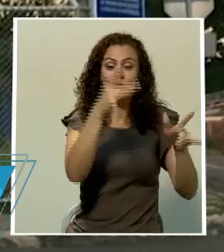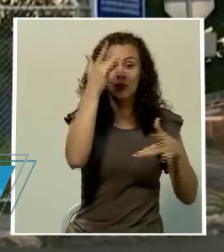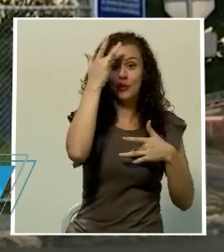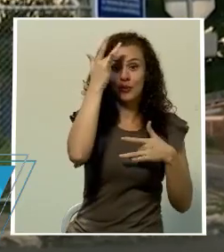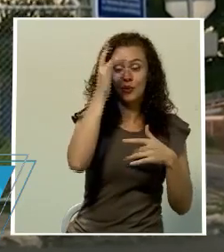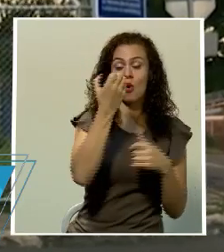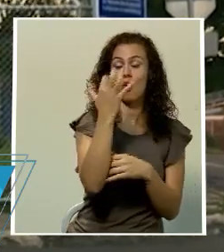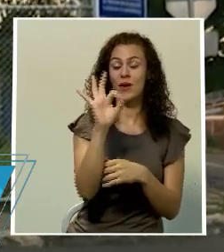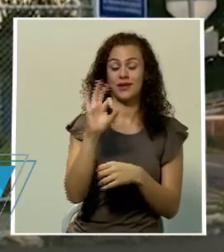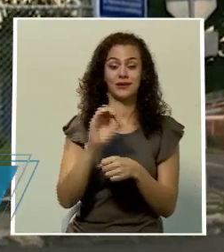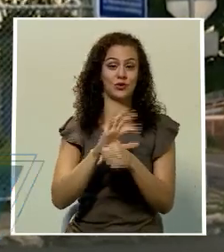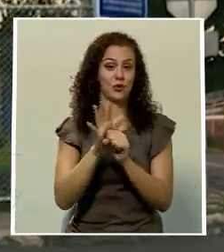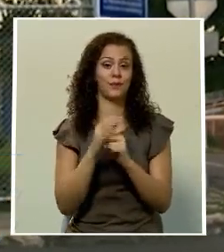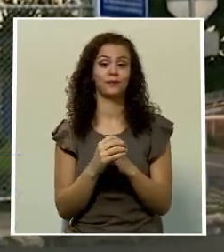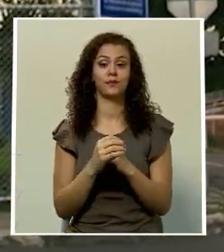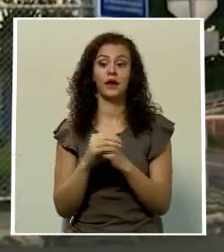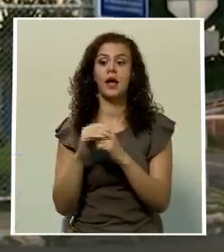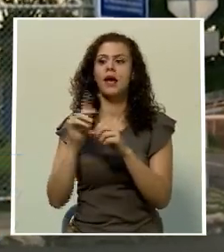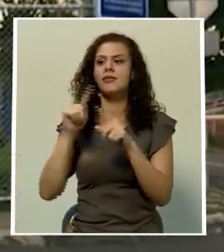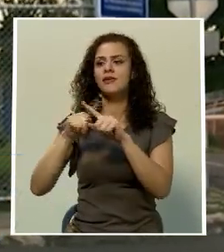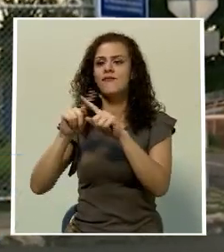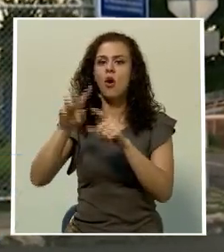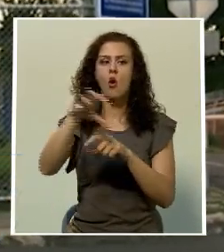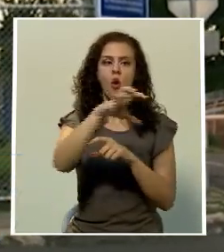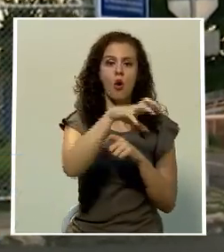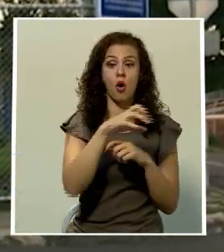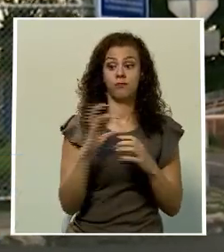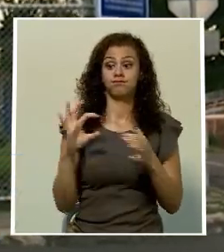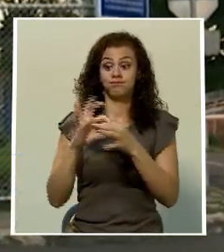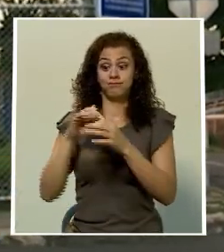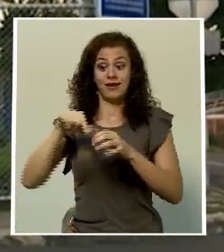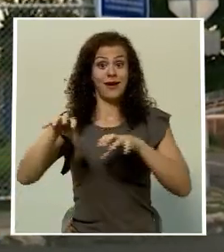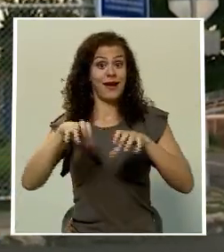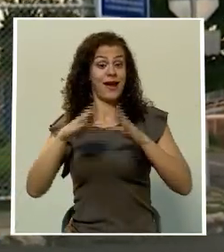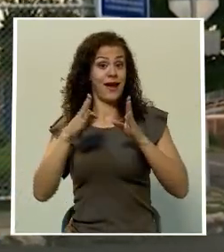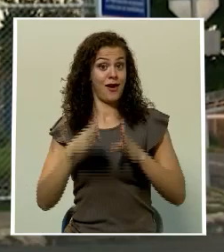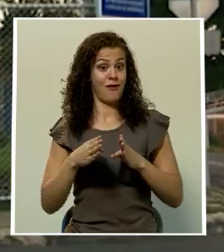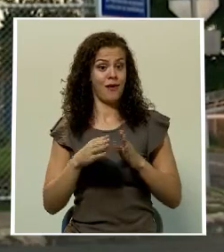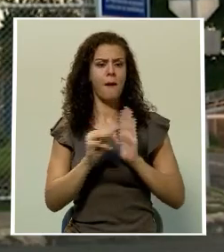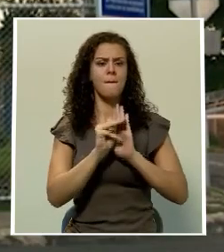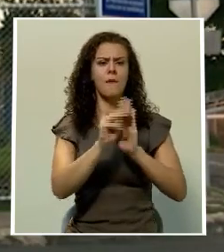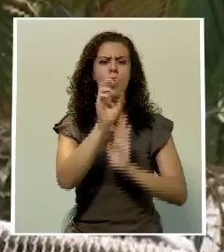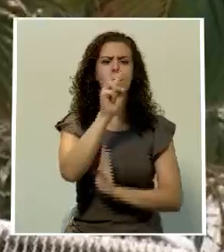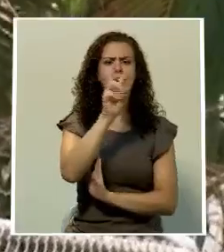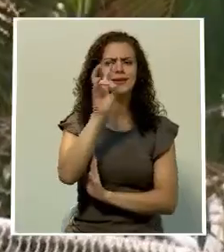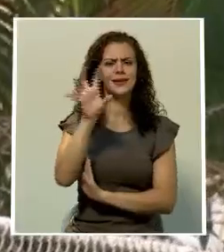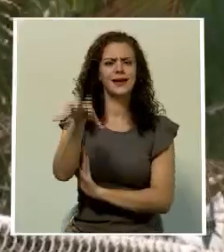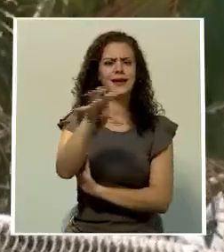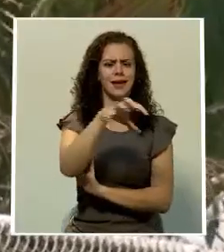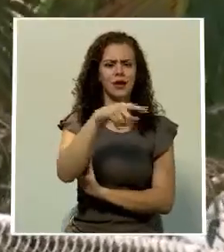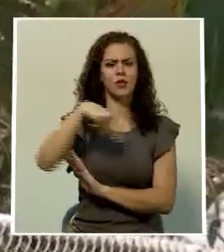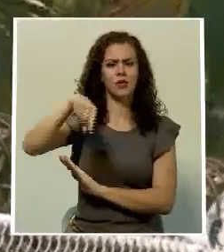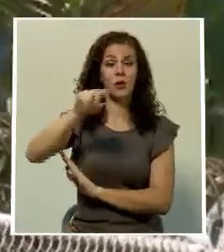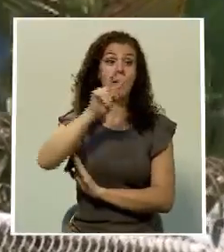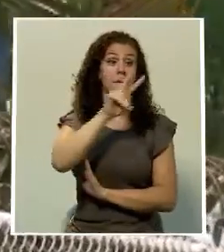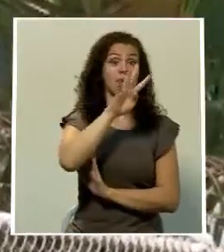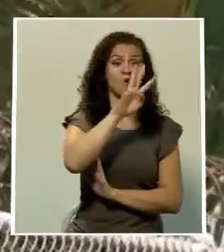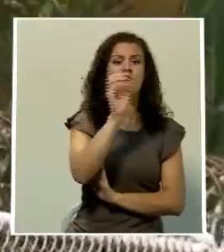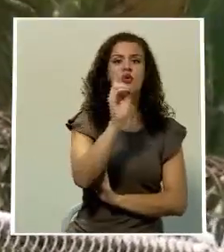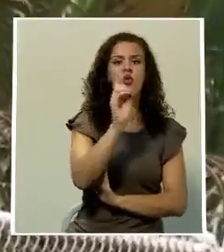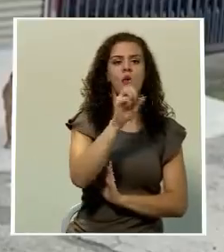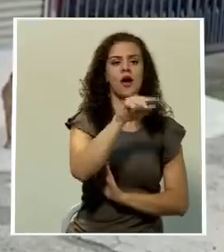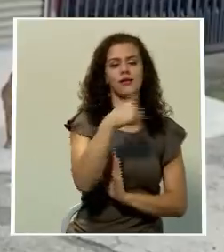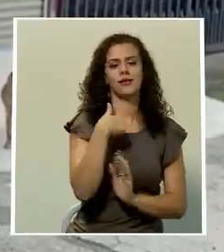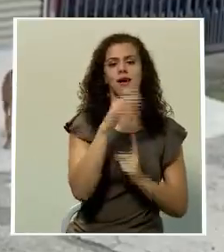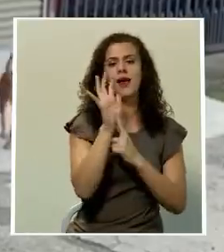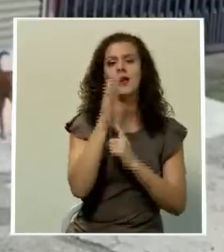los habitantes de cada comunidad. La incorporación de estos actores permite iniciar el modelo en 27 cantones, de los cuales 24 se